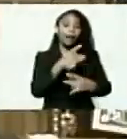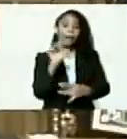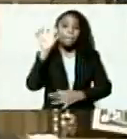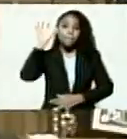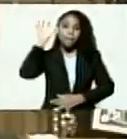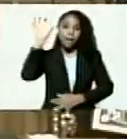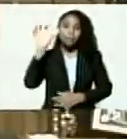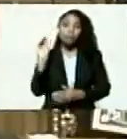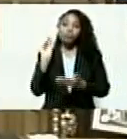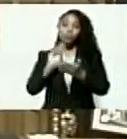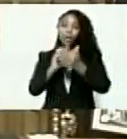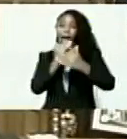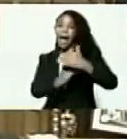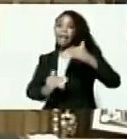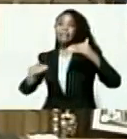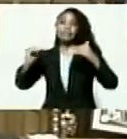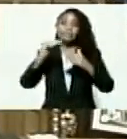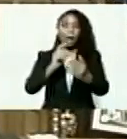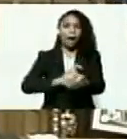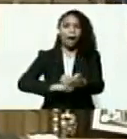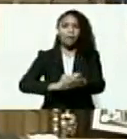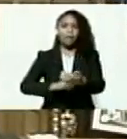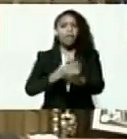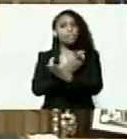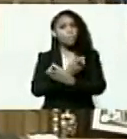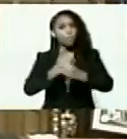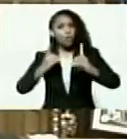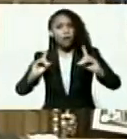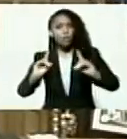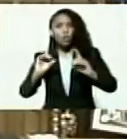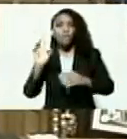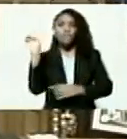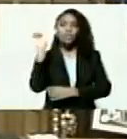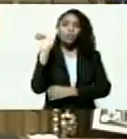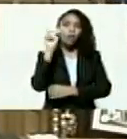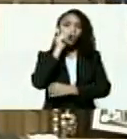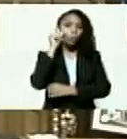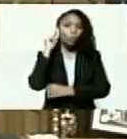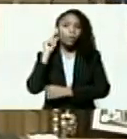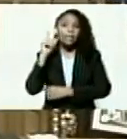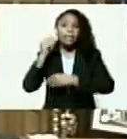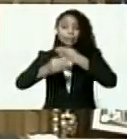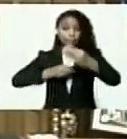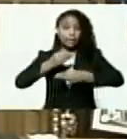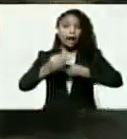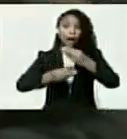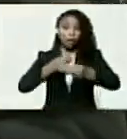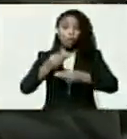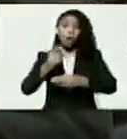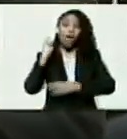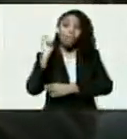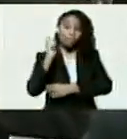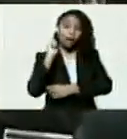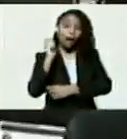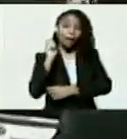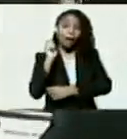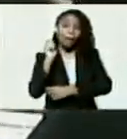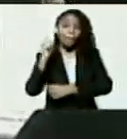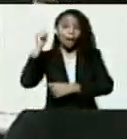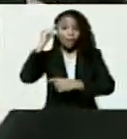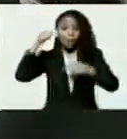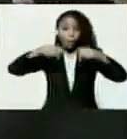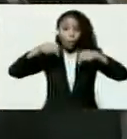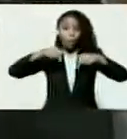país, pusieron por encima el carácter democrático de los venezolanos y venezolanas, y llevaron a bien la tarea para el día de